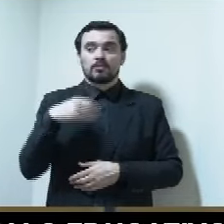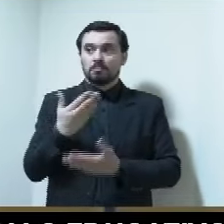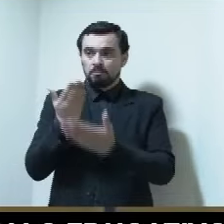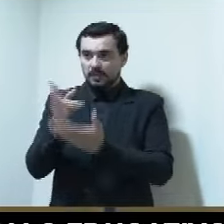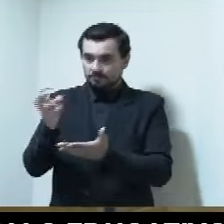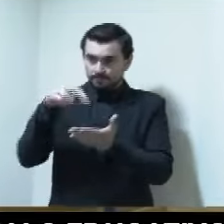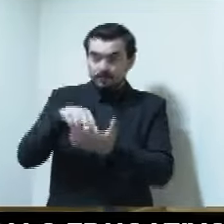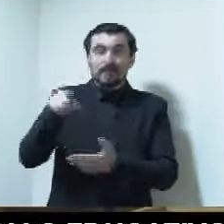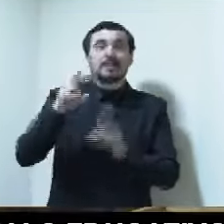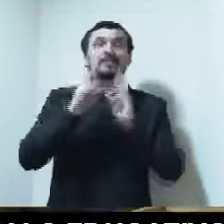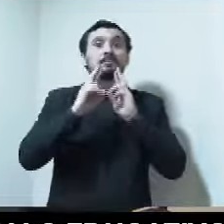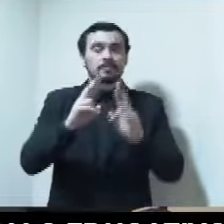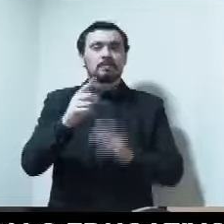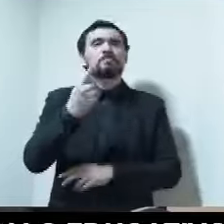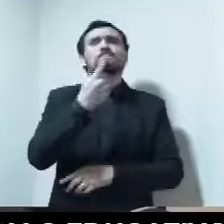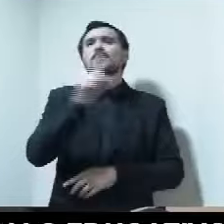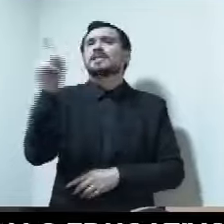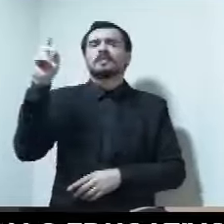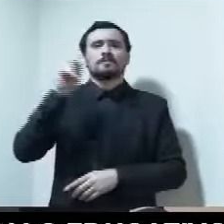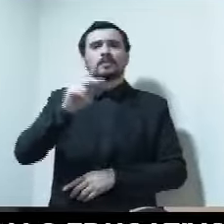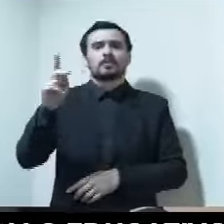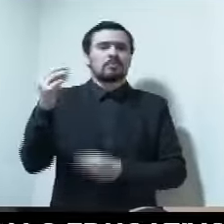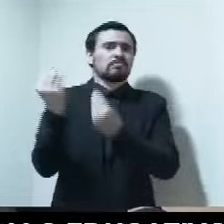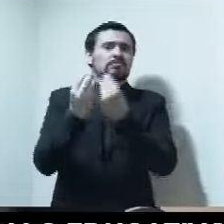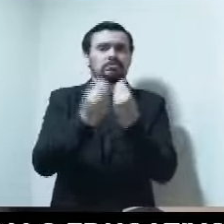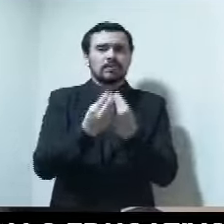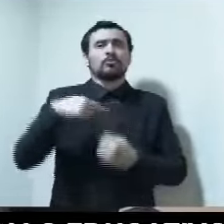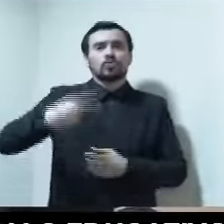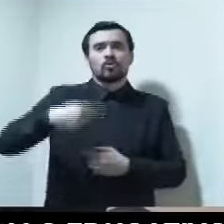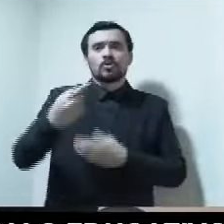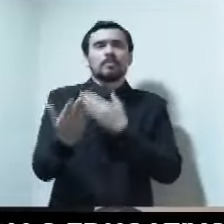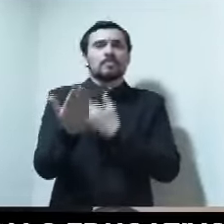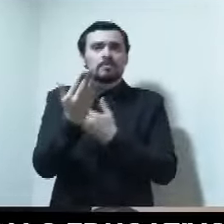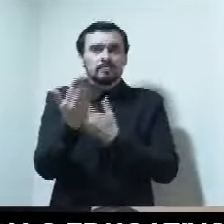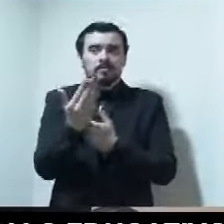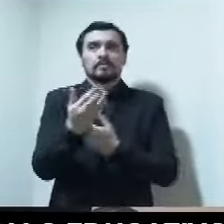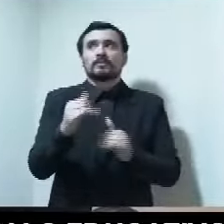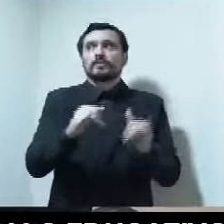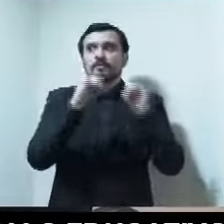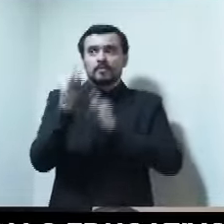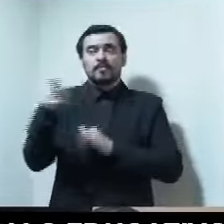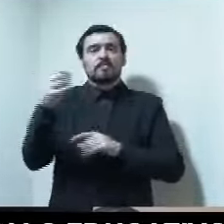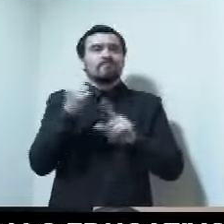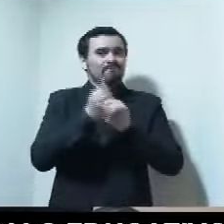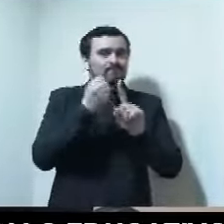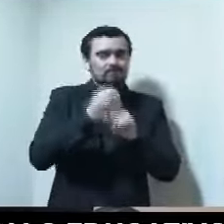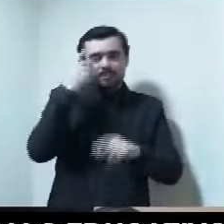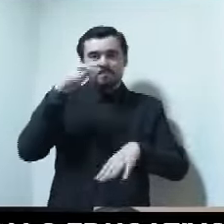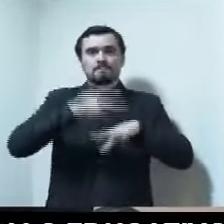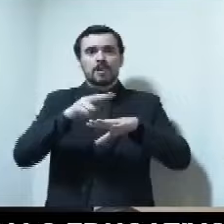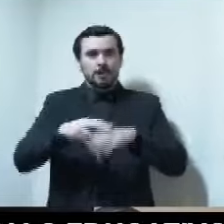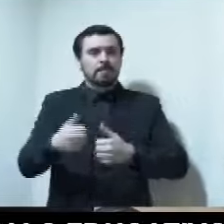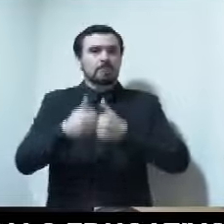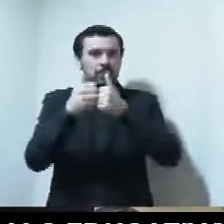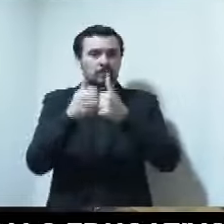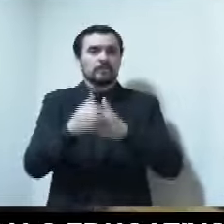ella representa a los miles de docentes que cada mañana, con un libro en la mano, pelean por un Paraguay mejor.